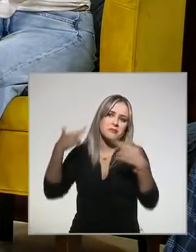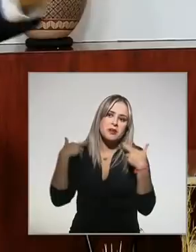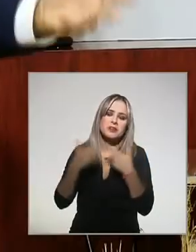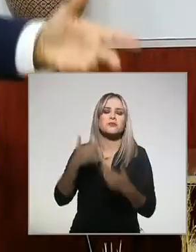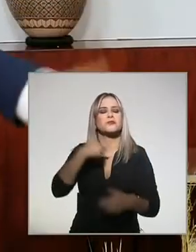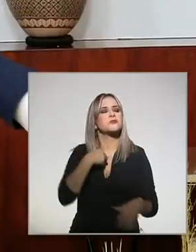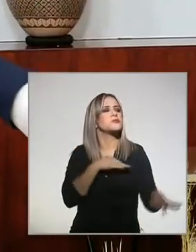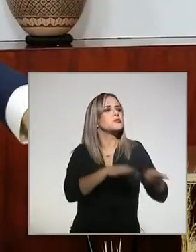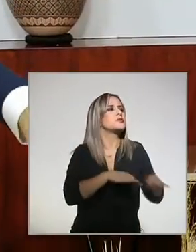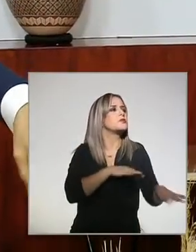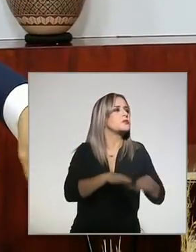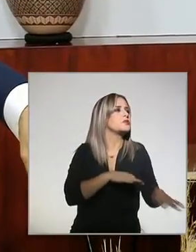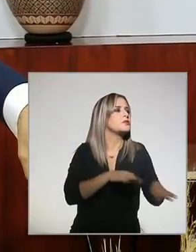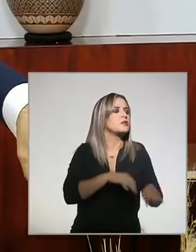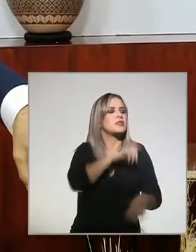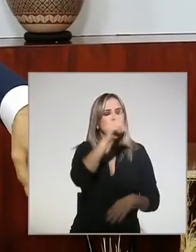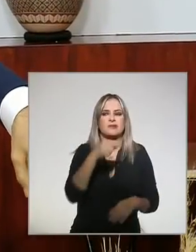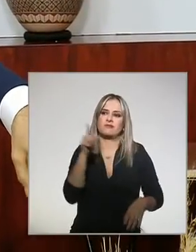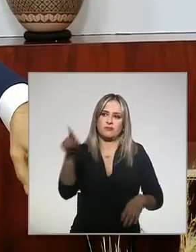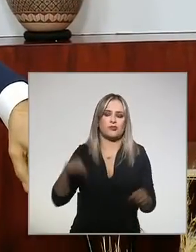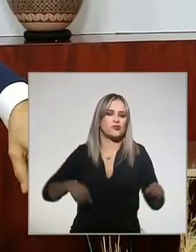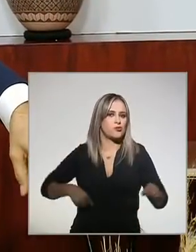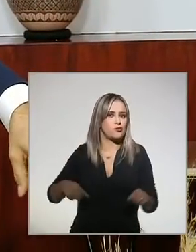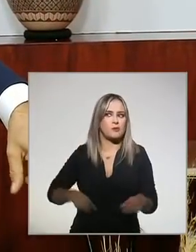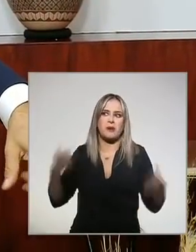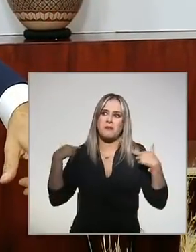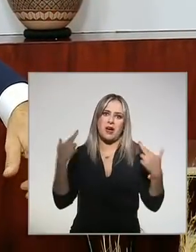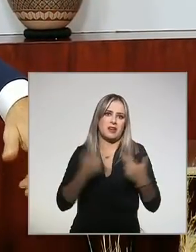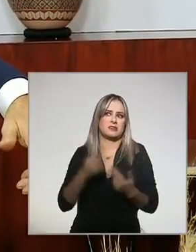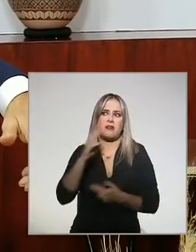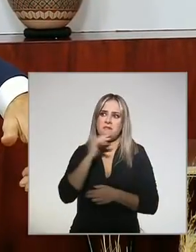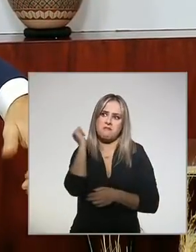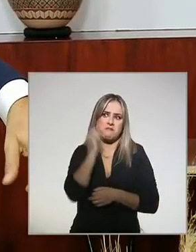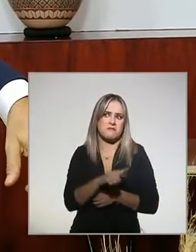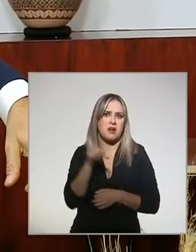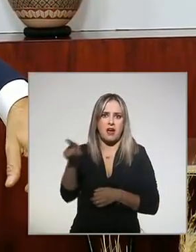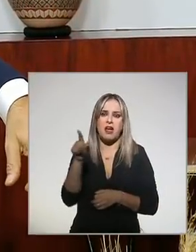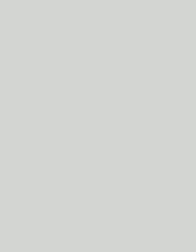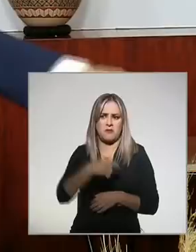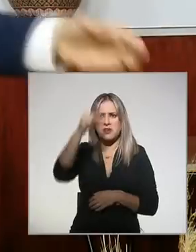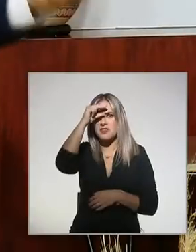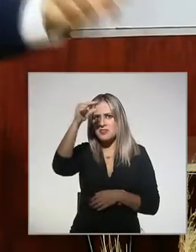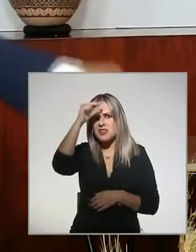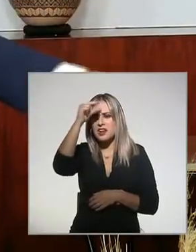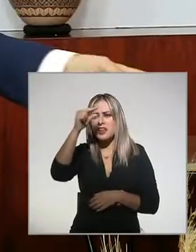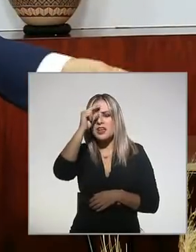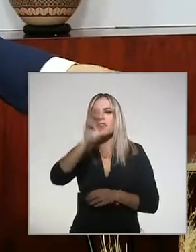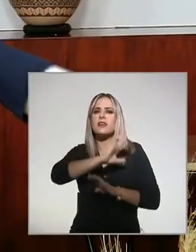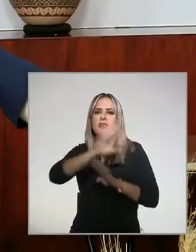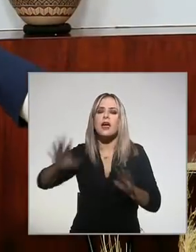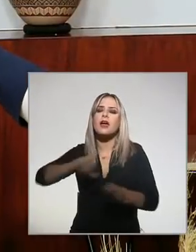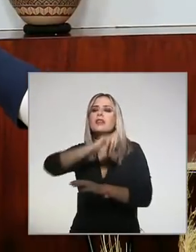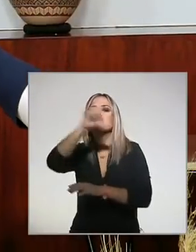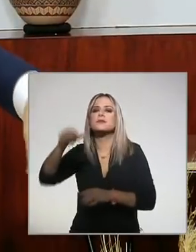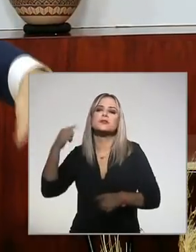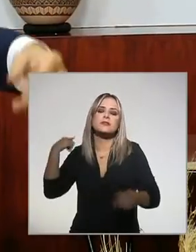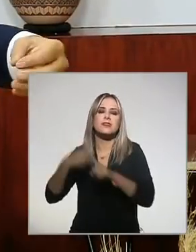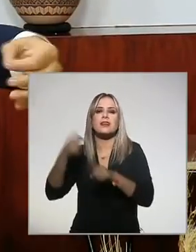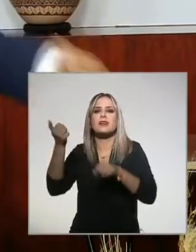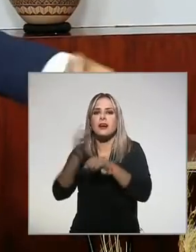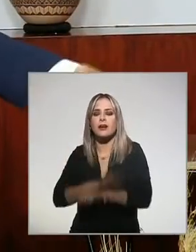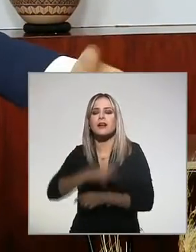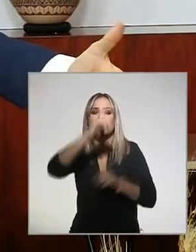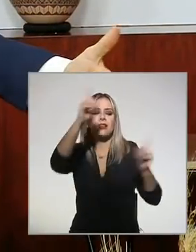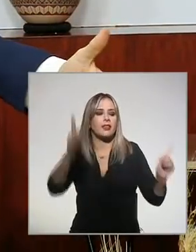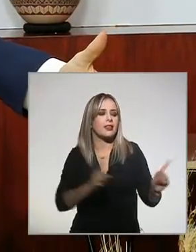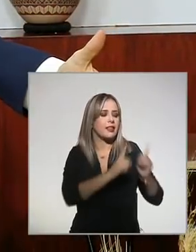de que, echándole la culpa a la maestra de que debe de ser una mala maestra, porque mi hijo sí es muy inteligente. Ahora observa que su hijo se distrae a